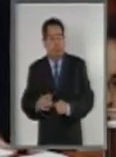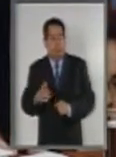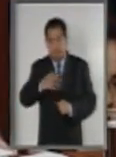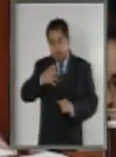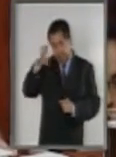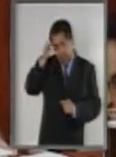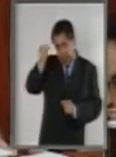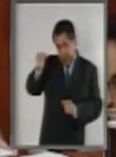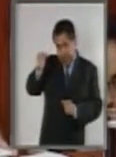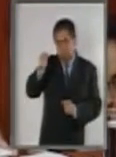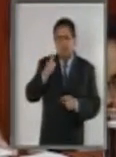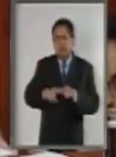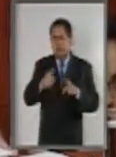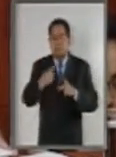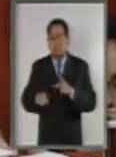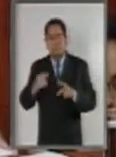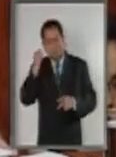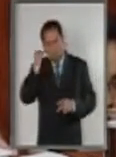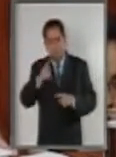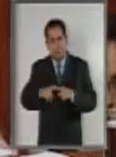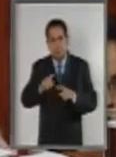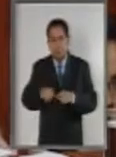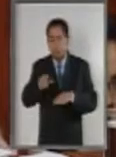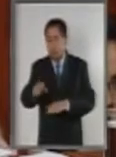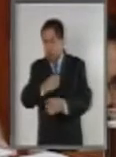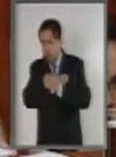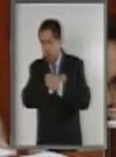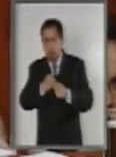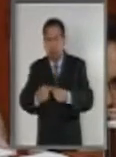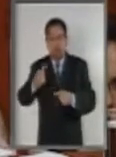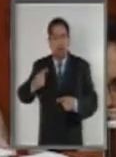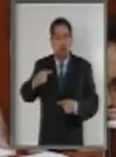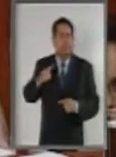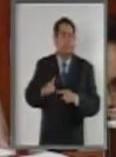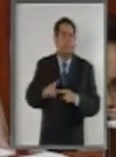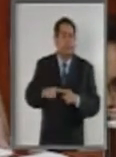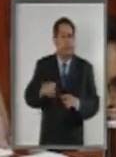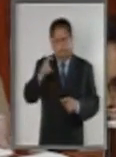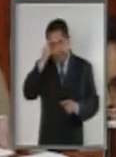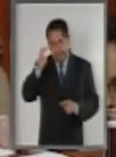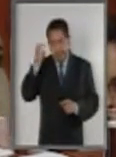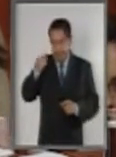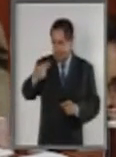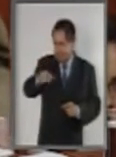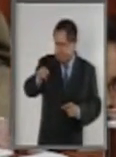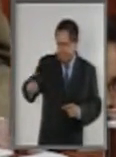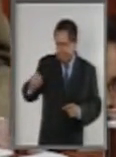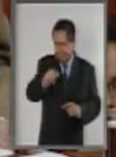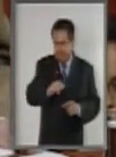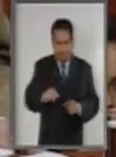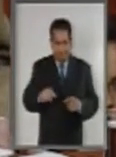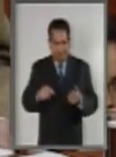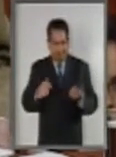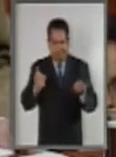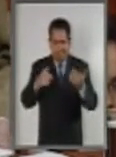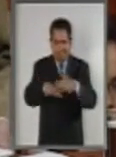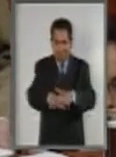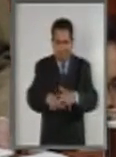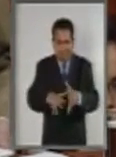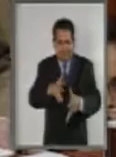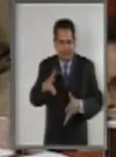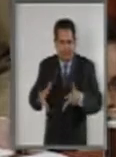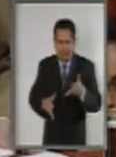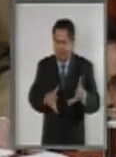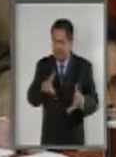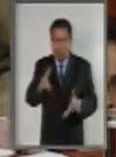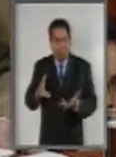concepto empezó a utilizarse en el ámbito educativo cuando el esfuerzo de integración se fue haciendo cada vez más